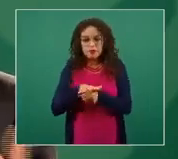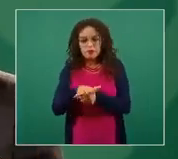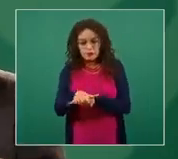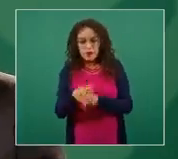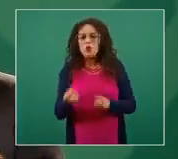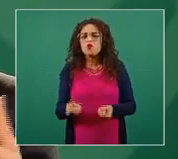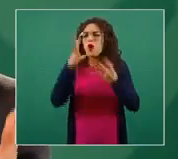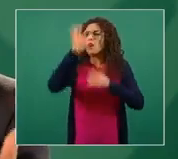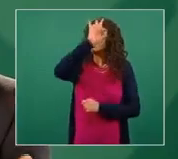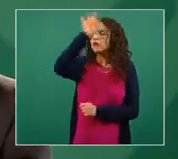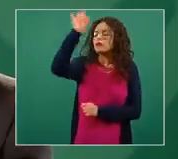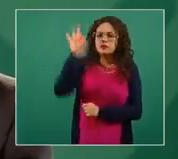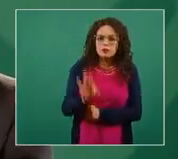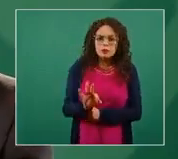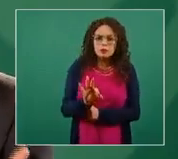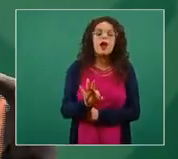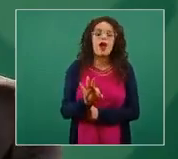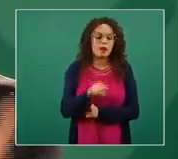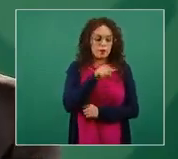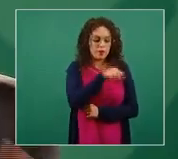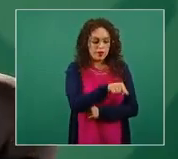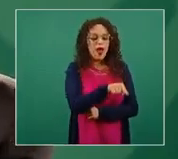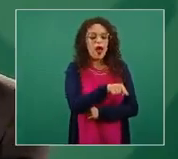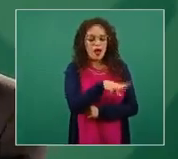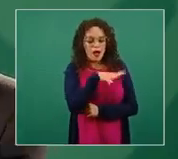el otro va desarrollando COVID,